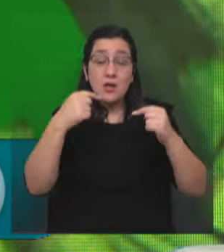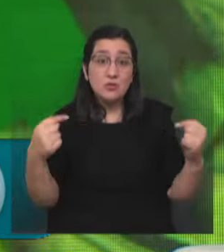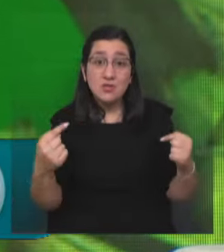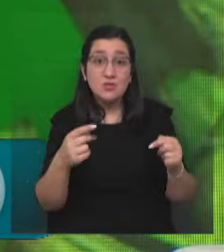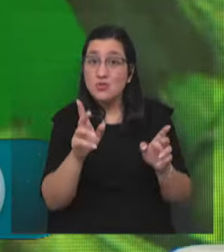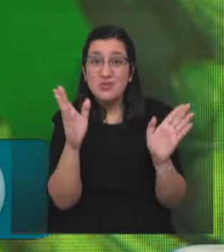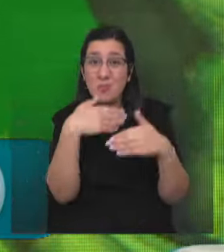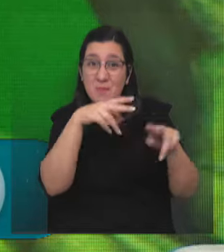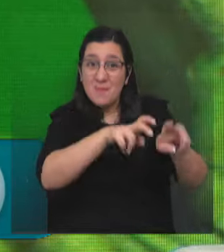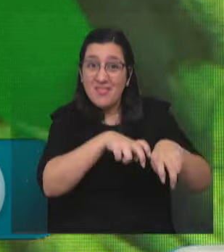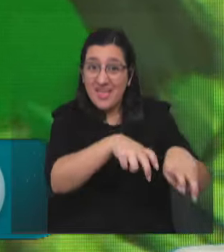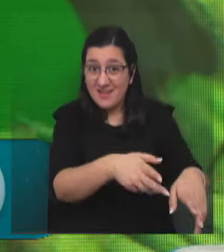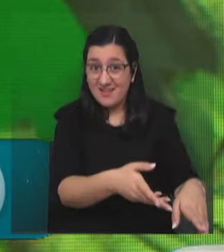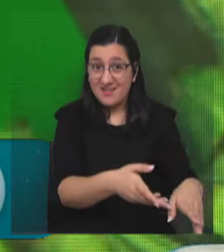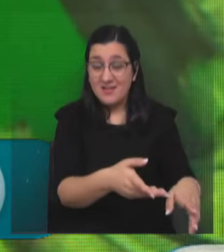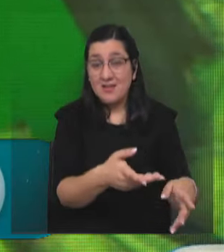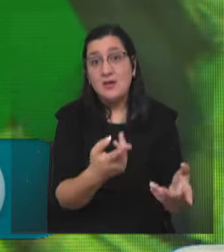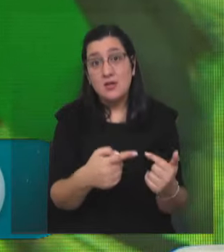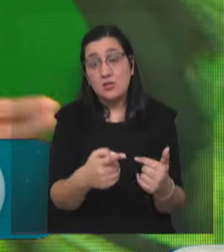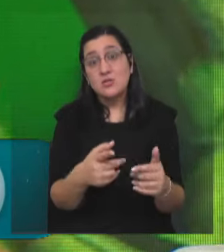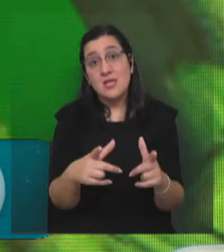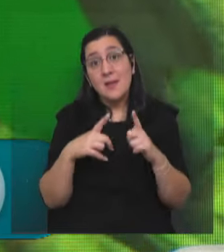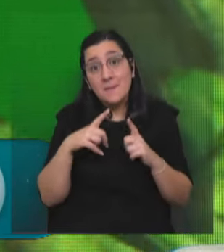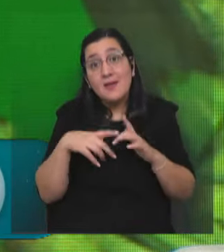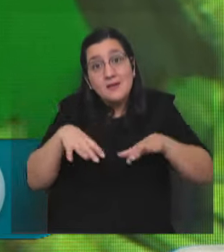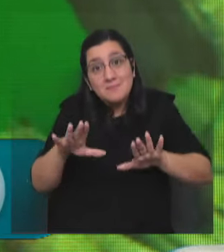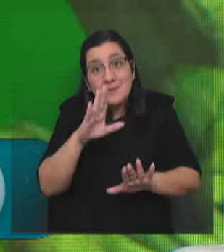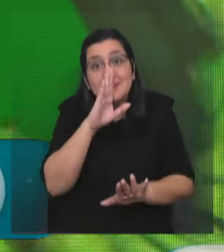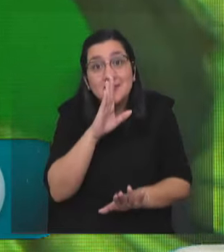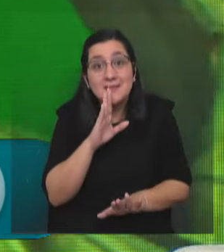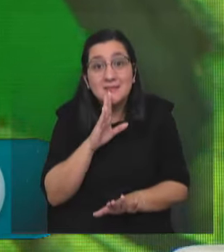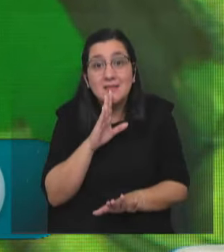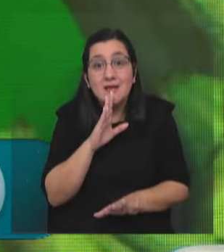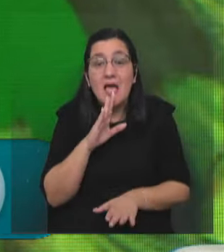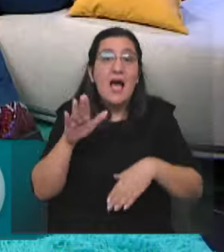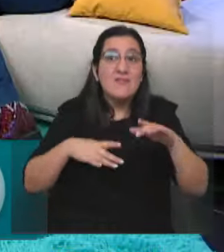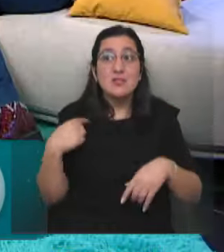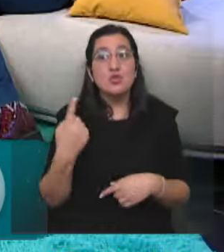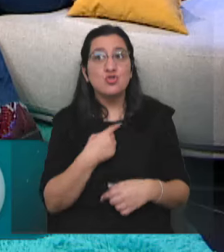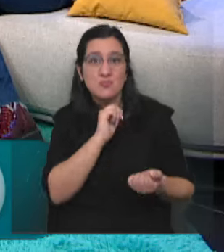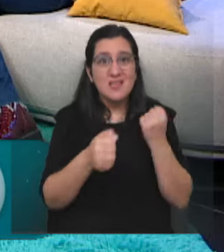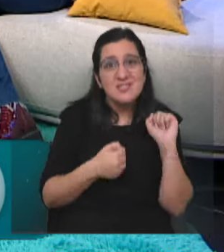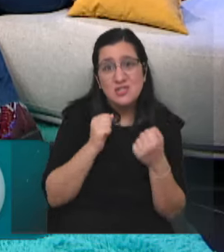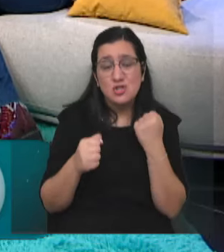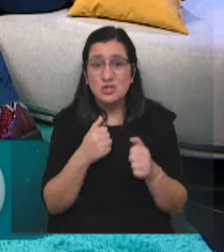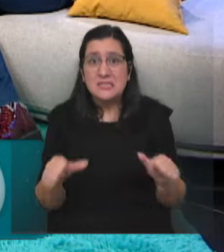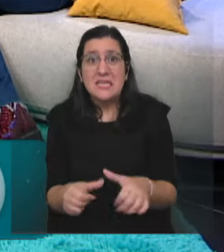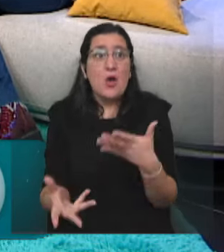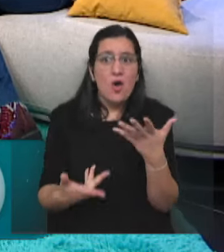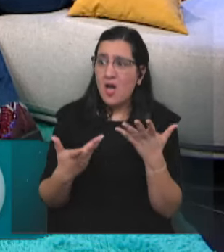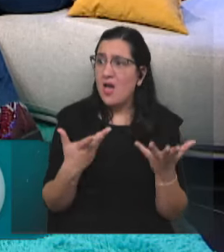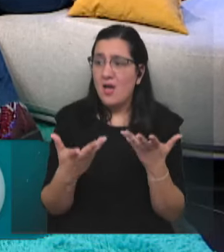eso, bueno, Álvaro que se dedicó toda su vida lo tiene clarísimo, pero uno que va ahí con ansiedad y no sé qué, y esto, ¿cómo lo hago? Y por